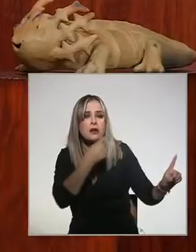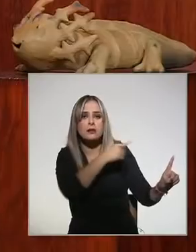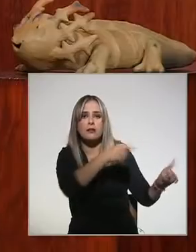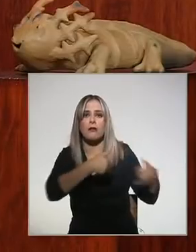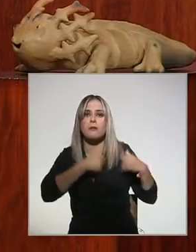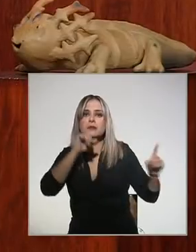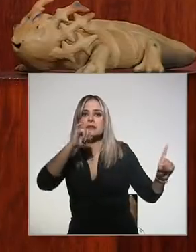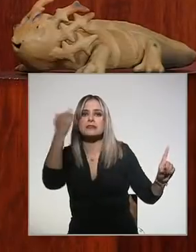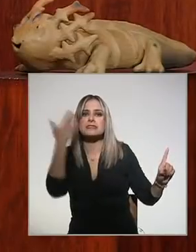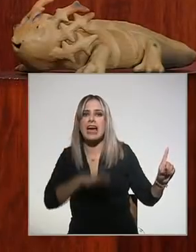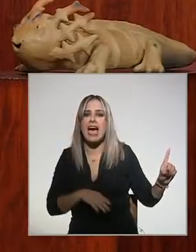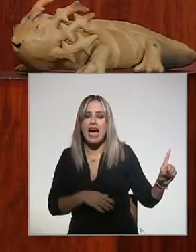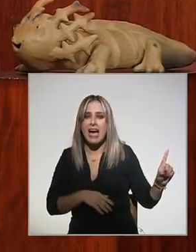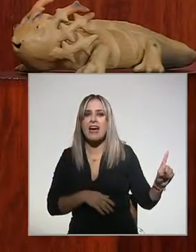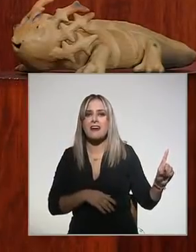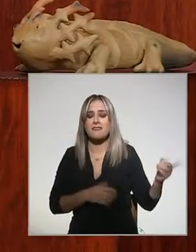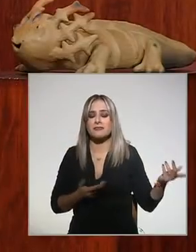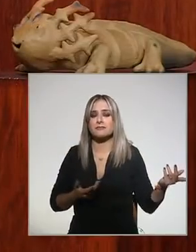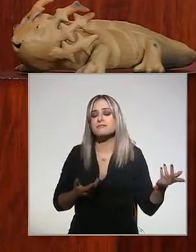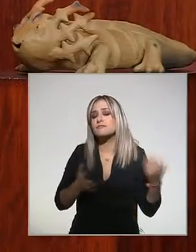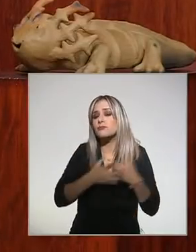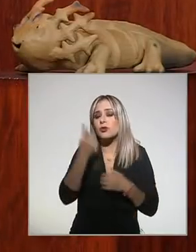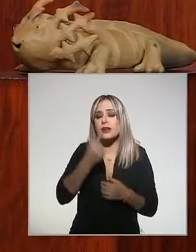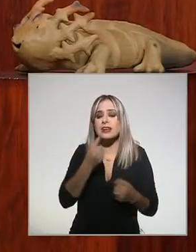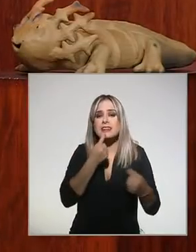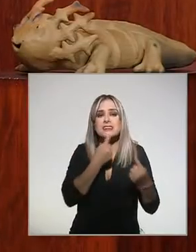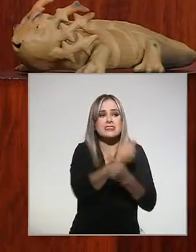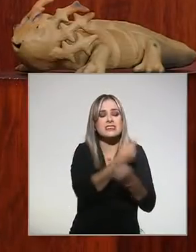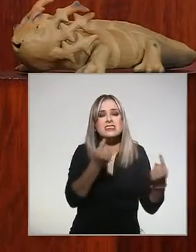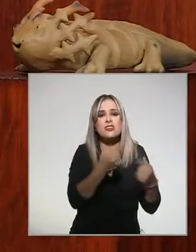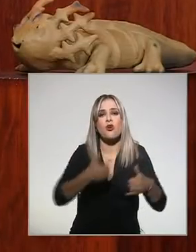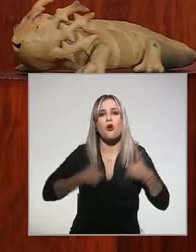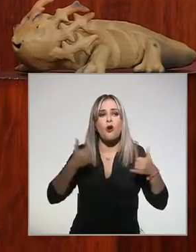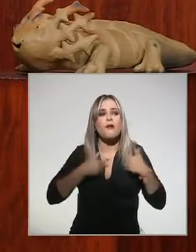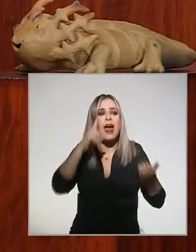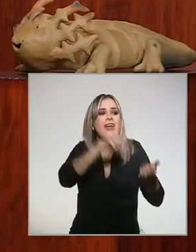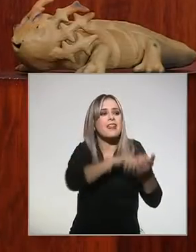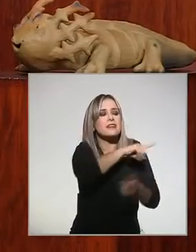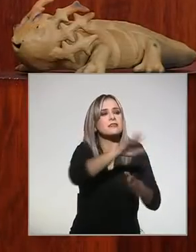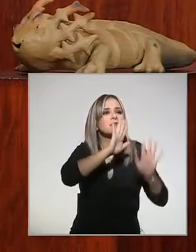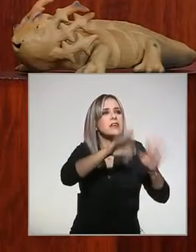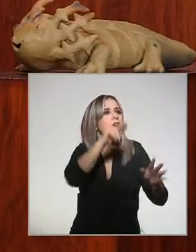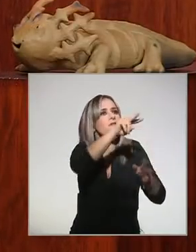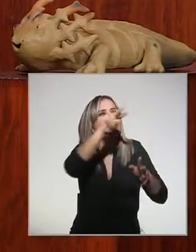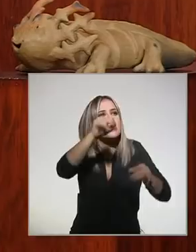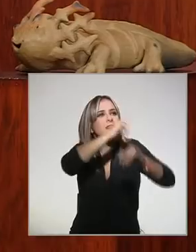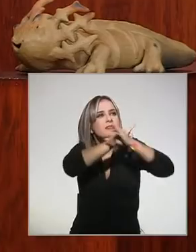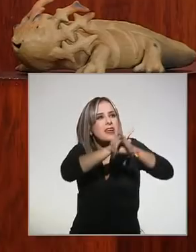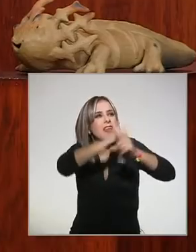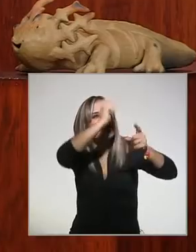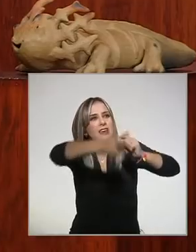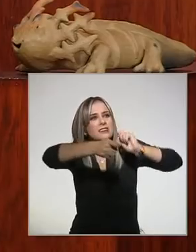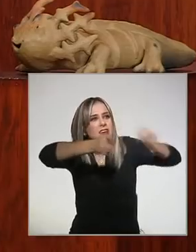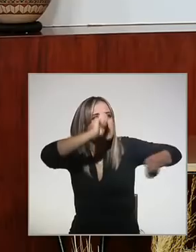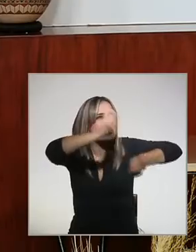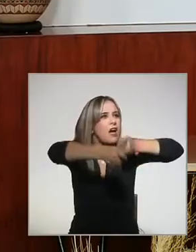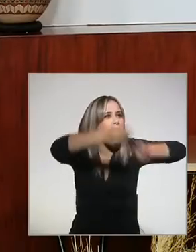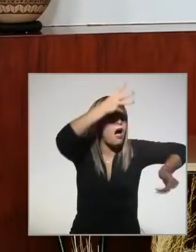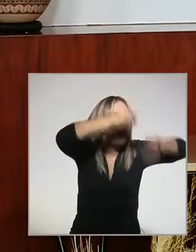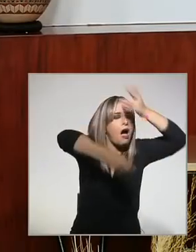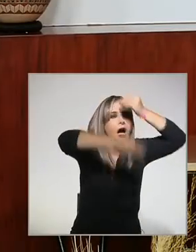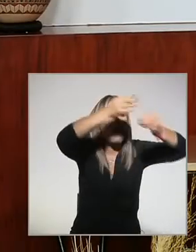¿no? Y justo es esto, porque los niños nacieron en una era donde estamos hiperconectados. Vuelvo a lo mismo. Y retomo